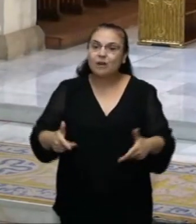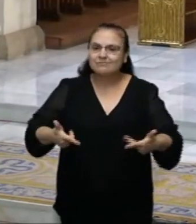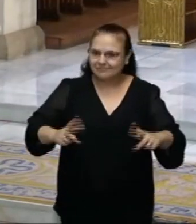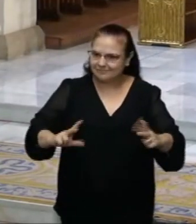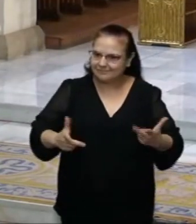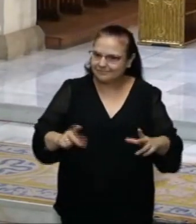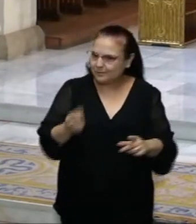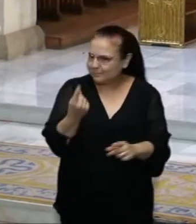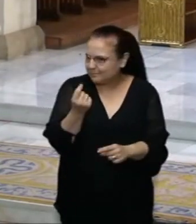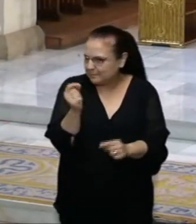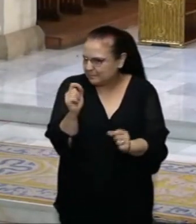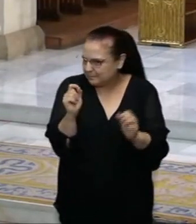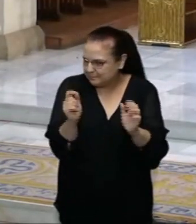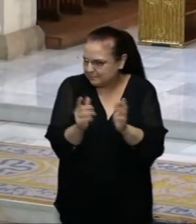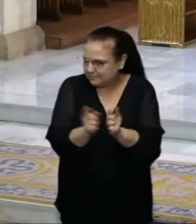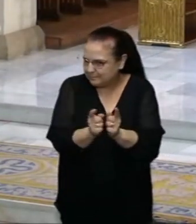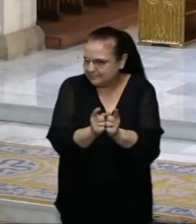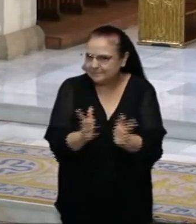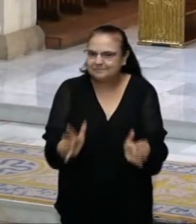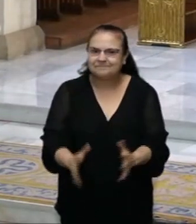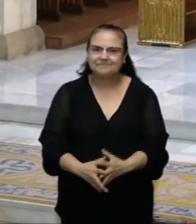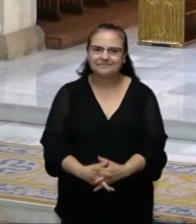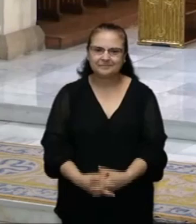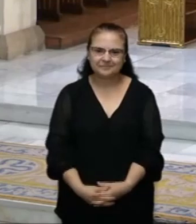un momento.